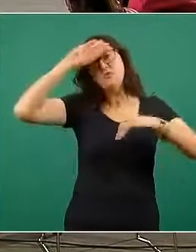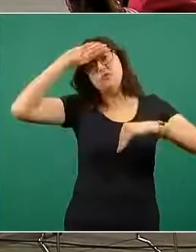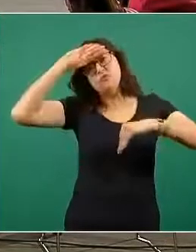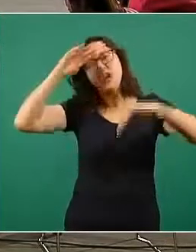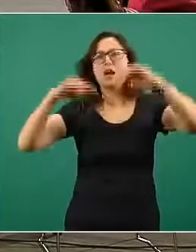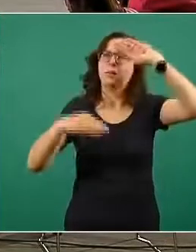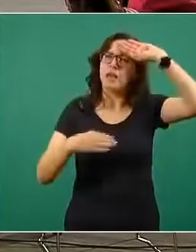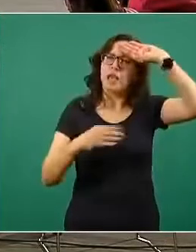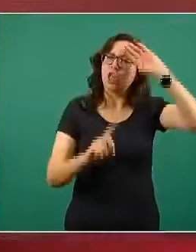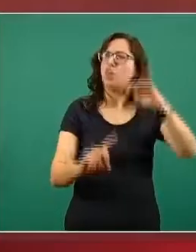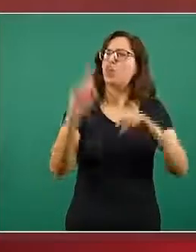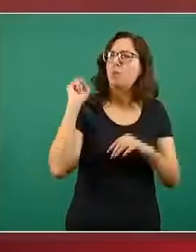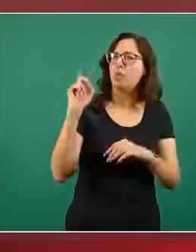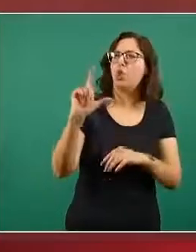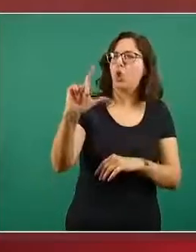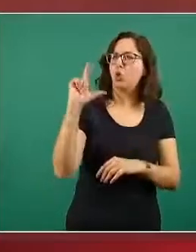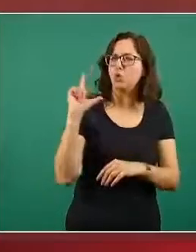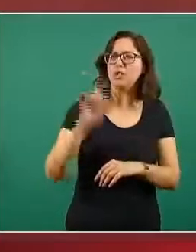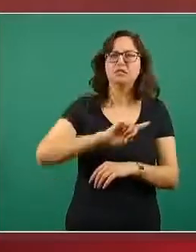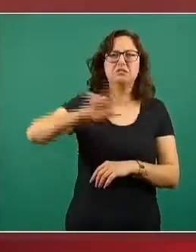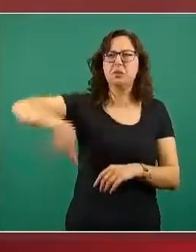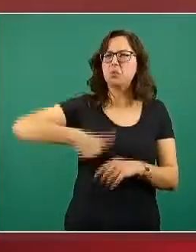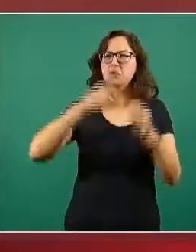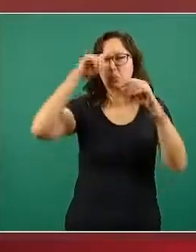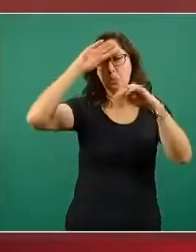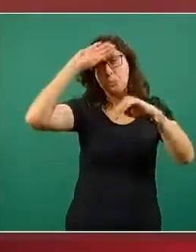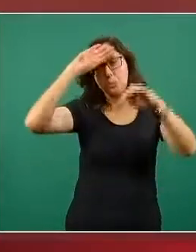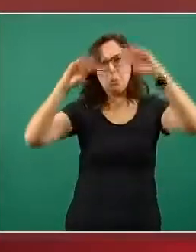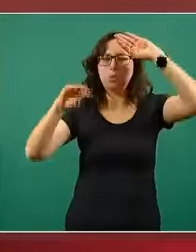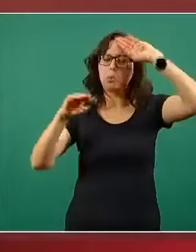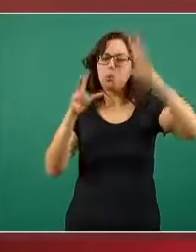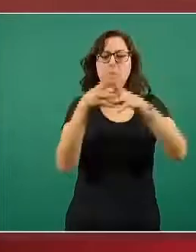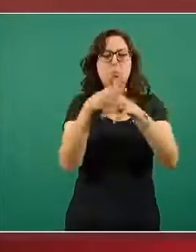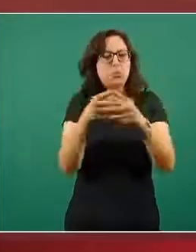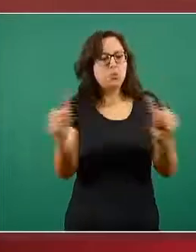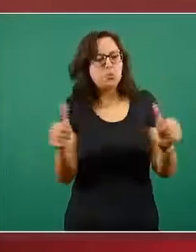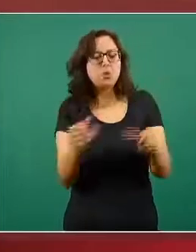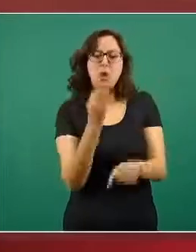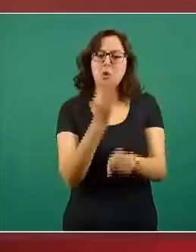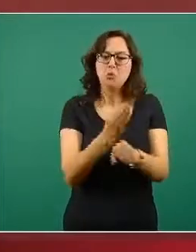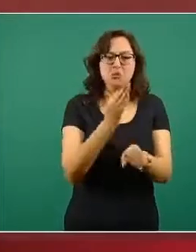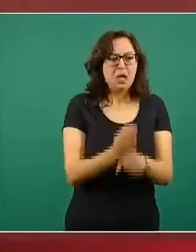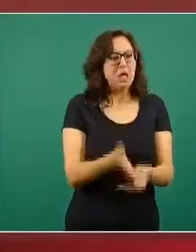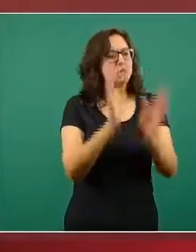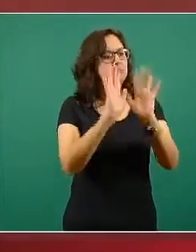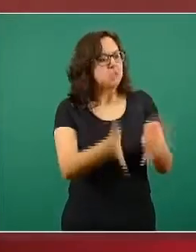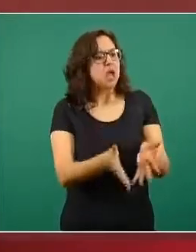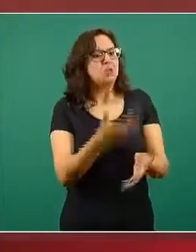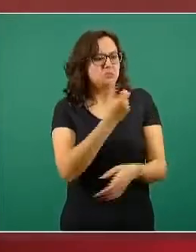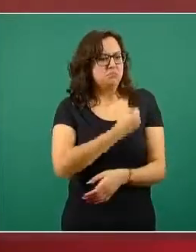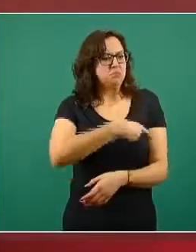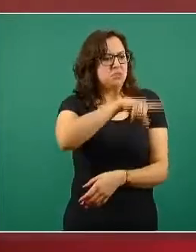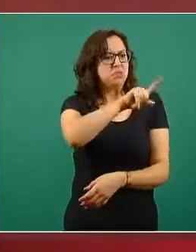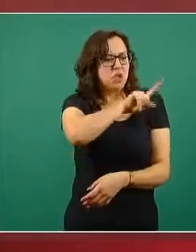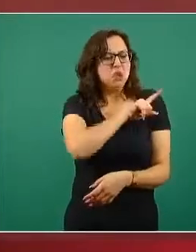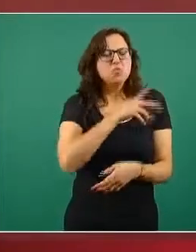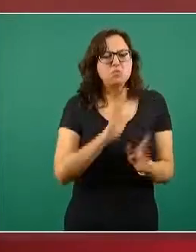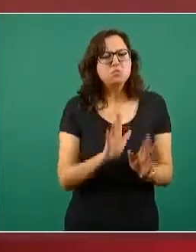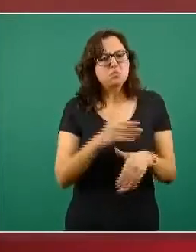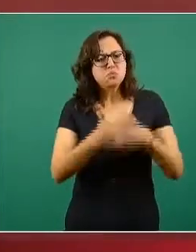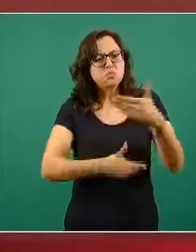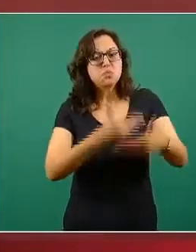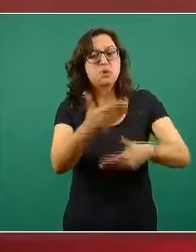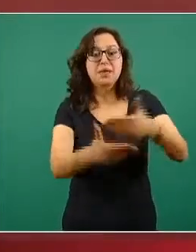se presentó y en general está completamente estable. Pero lo mencionamos hoy al abrir la conferencia de prensa porque